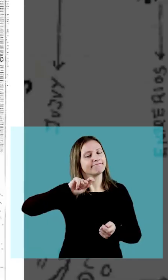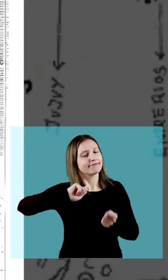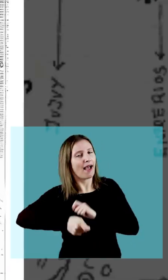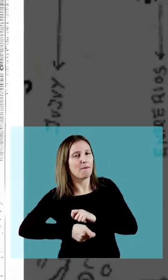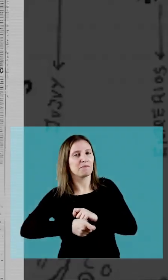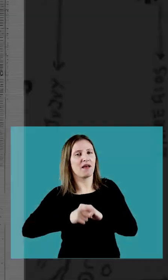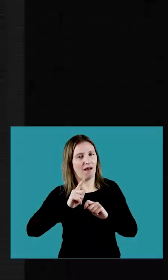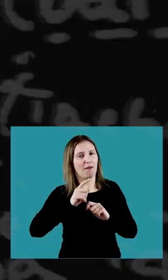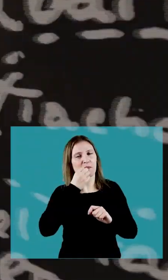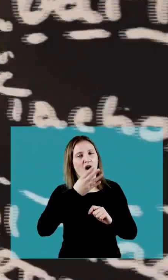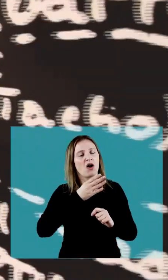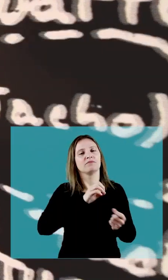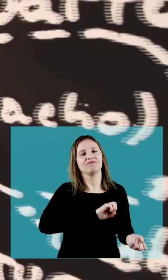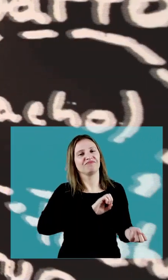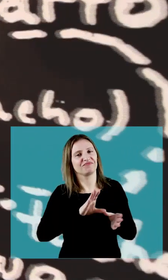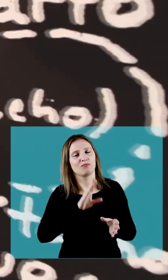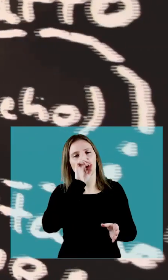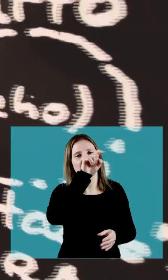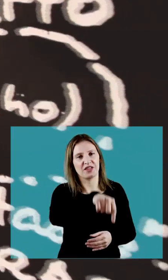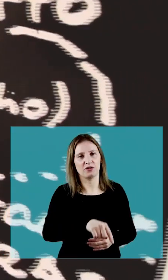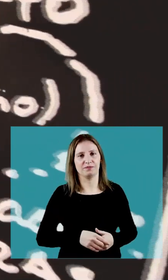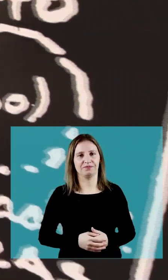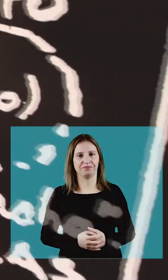y traerlos a Montevideo.